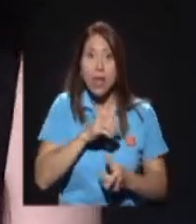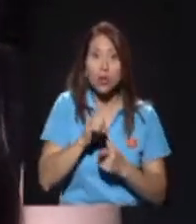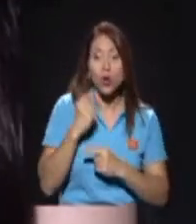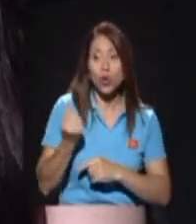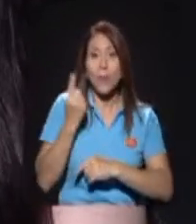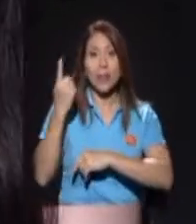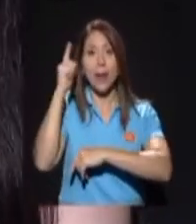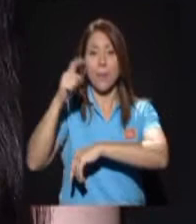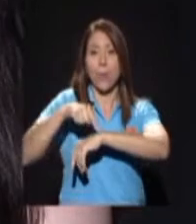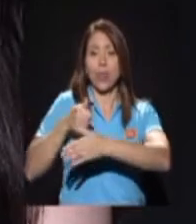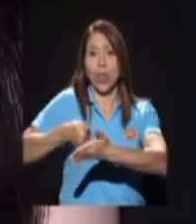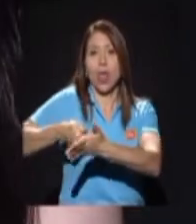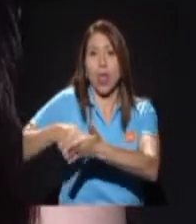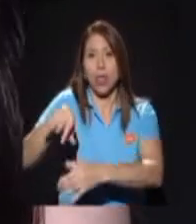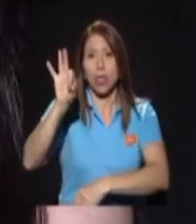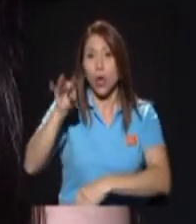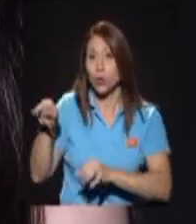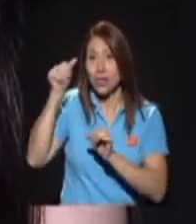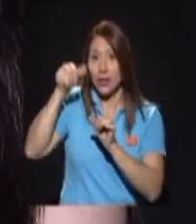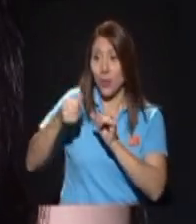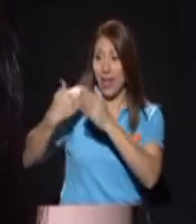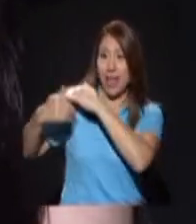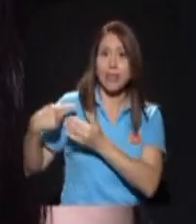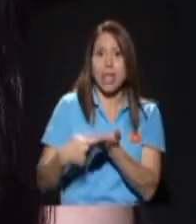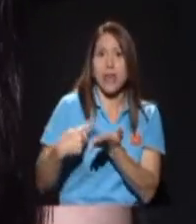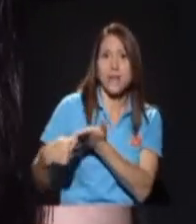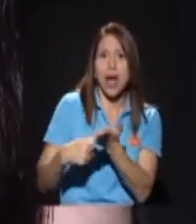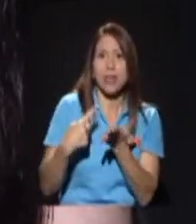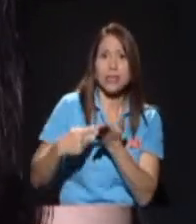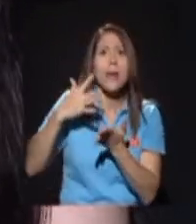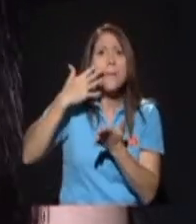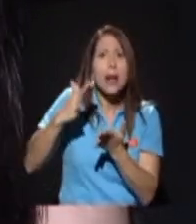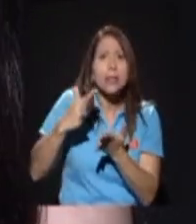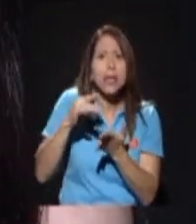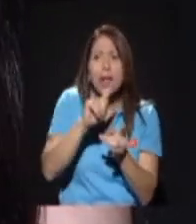momento de la elección. Porque si usted se recuerda, en los debates parecía que había un consenso